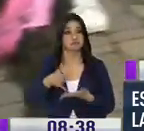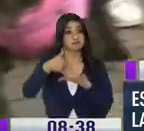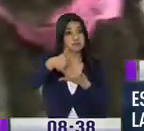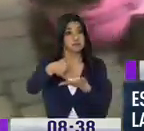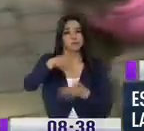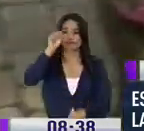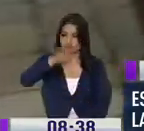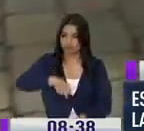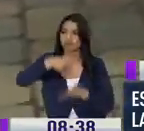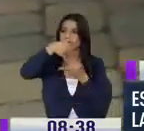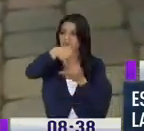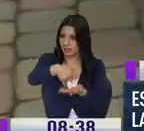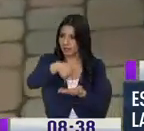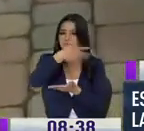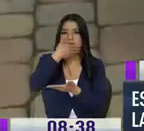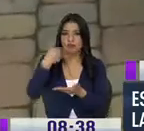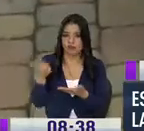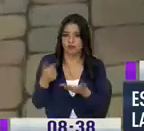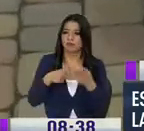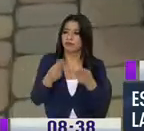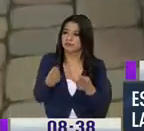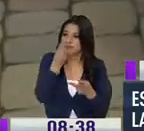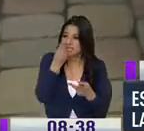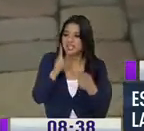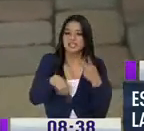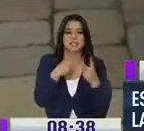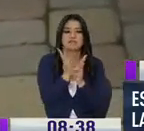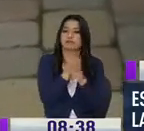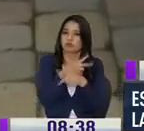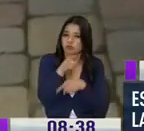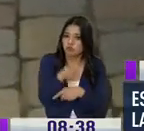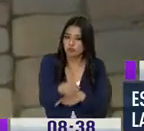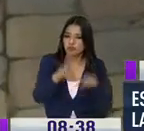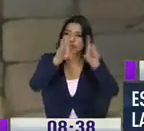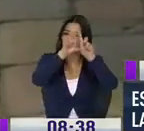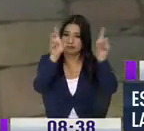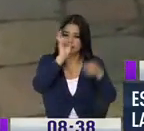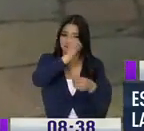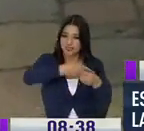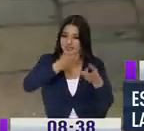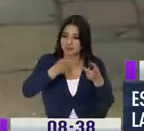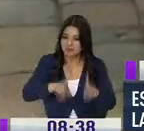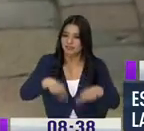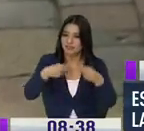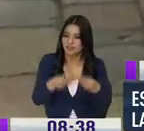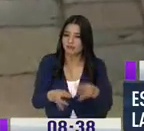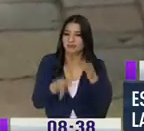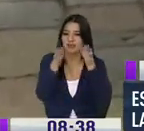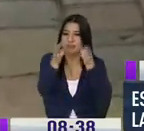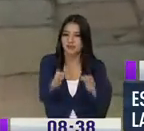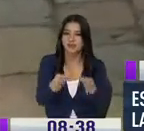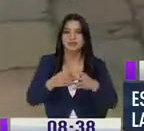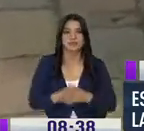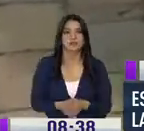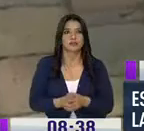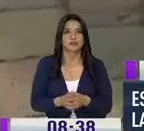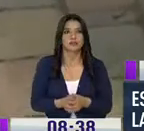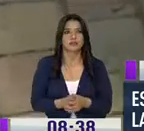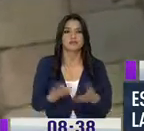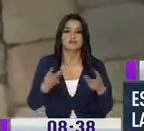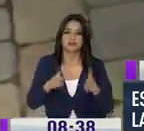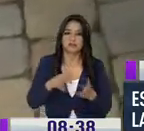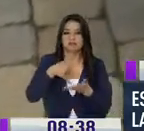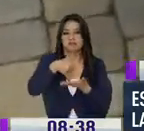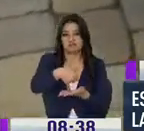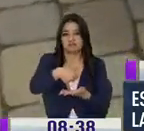estos? Claro que ¿cuál sí. va a ser? Sí. Comida, me imagino. Van a haber productos de nuestras empresas participantes, también van a haber unos premios significativos,